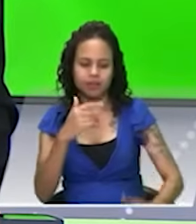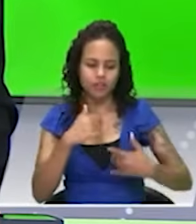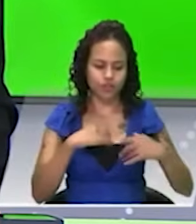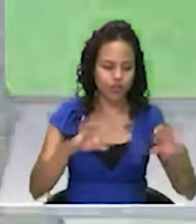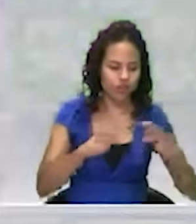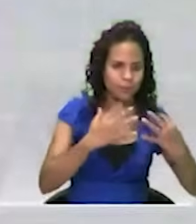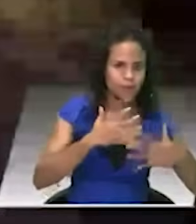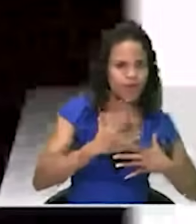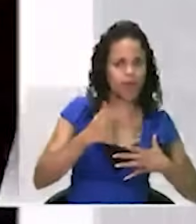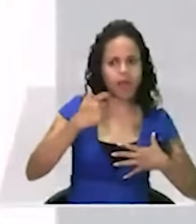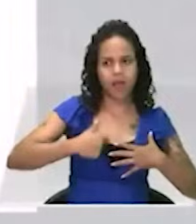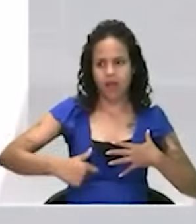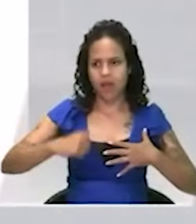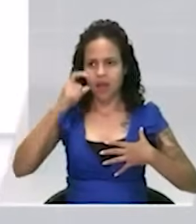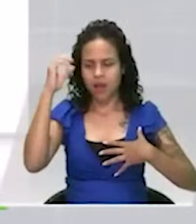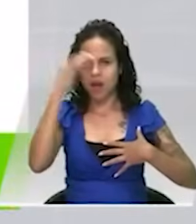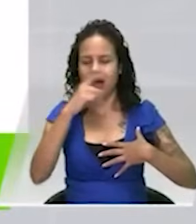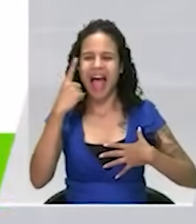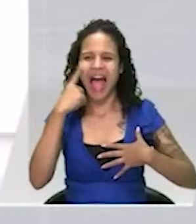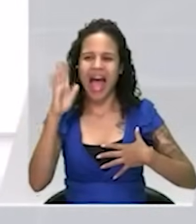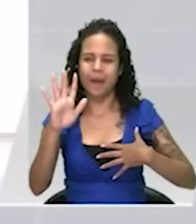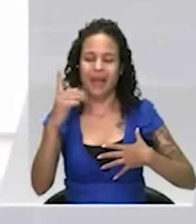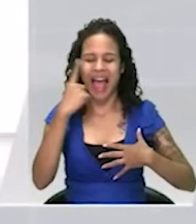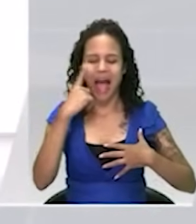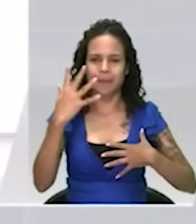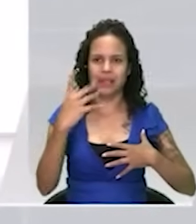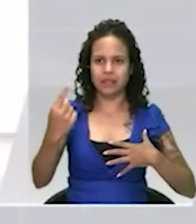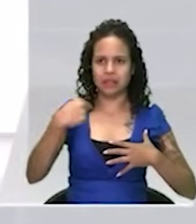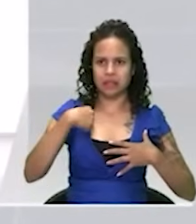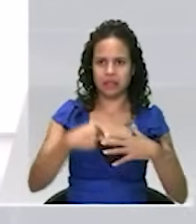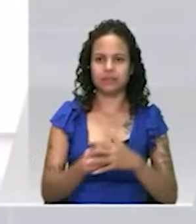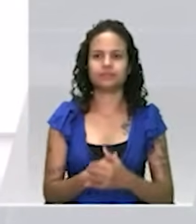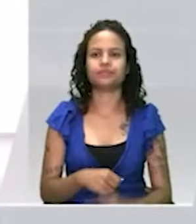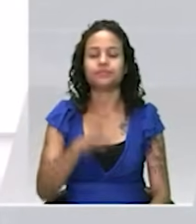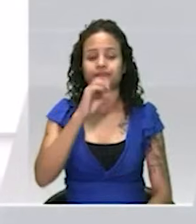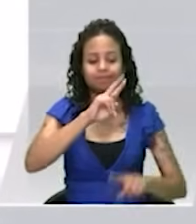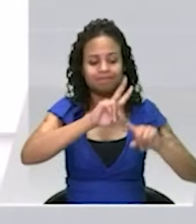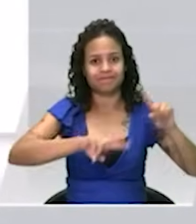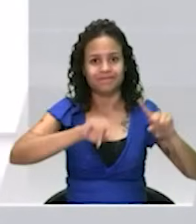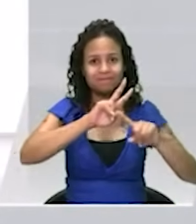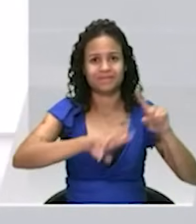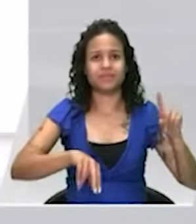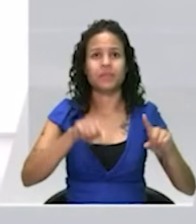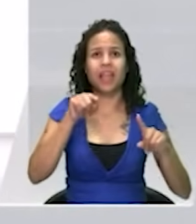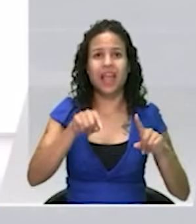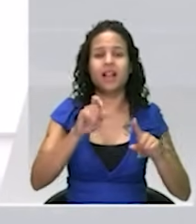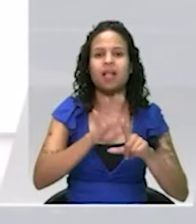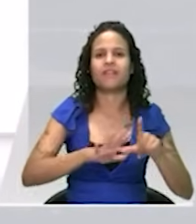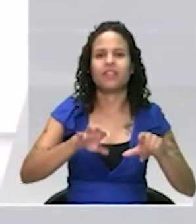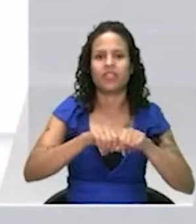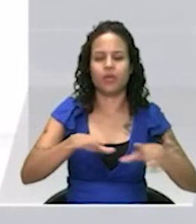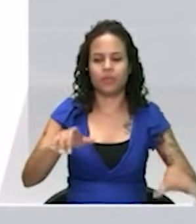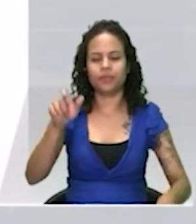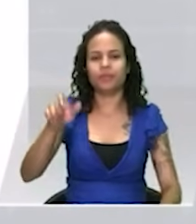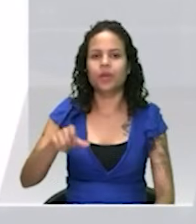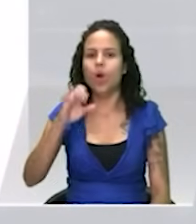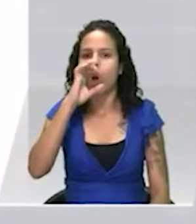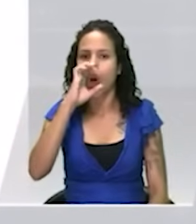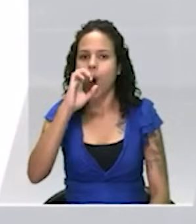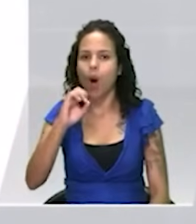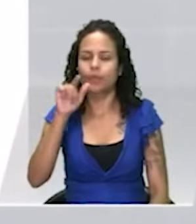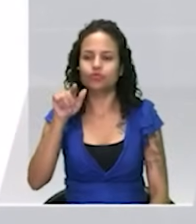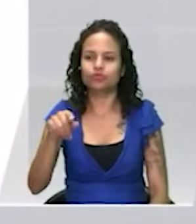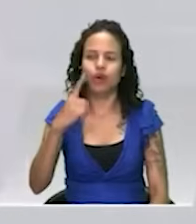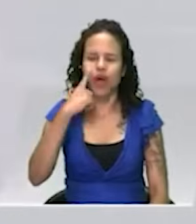familia. En su cuenta de X, el presidente Gustavo Petro compartió un video en el que un hombre le realizó una